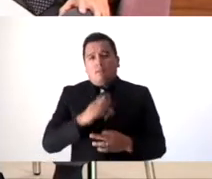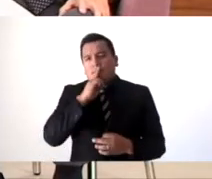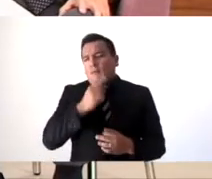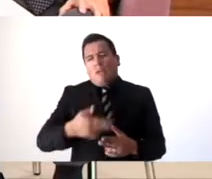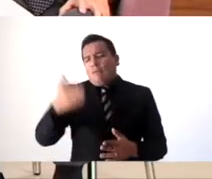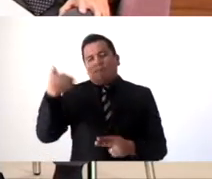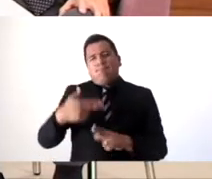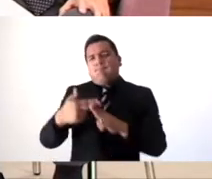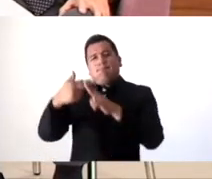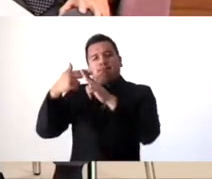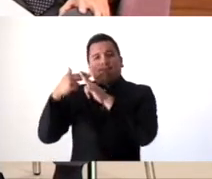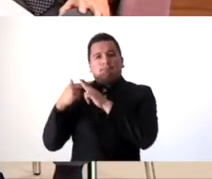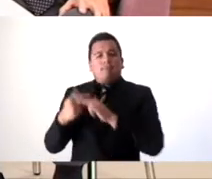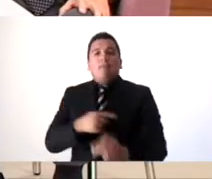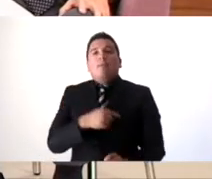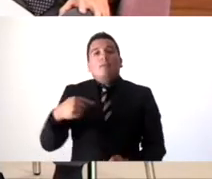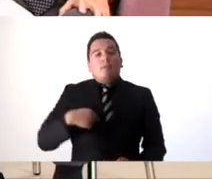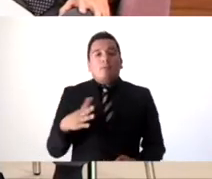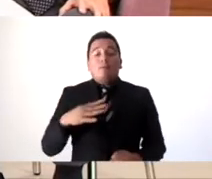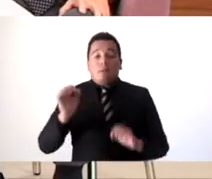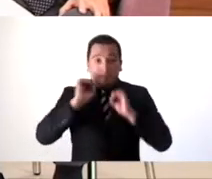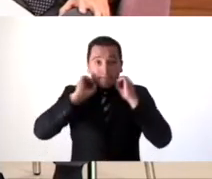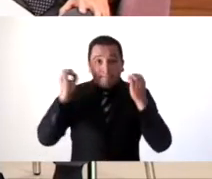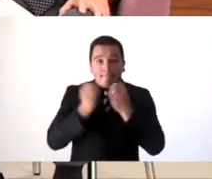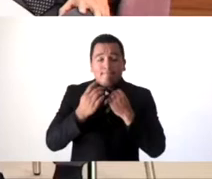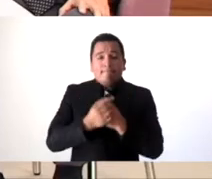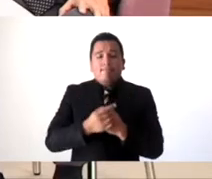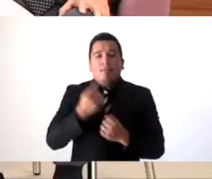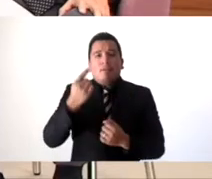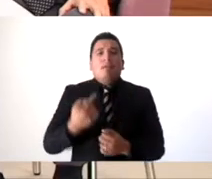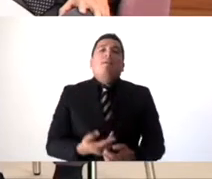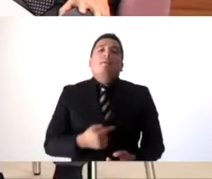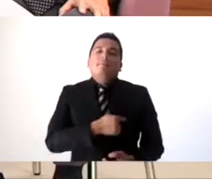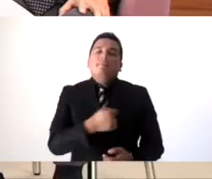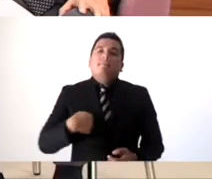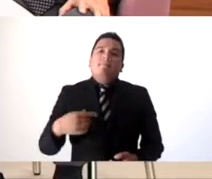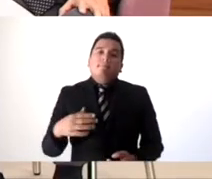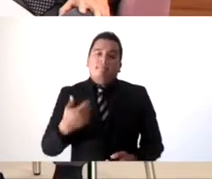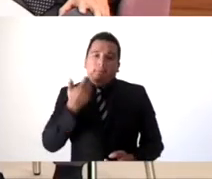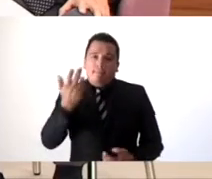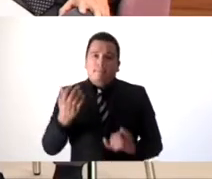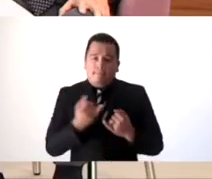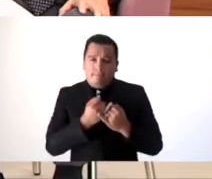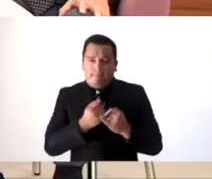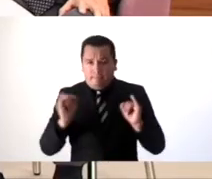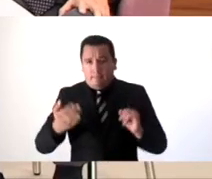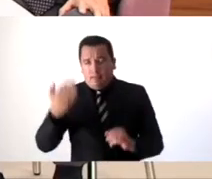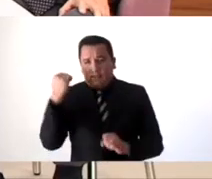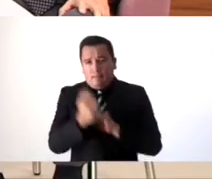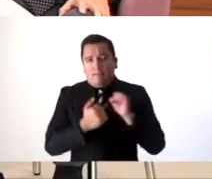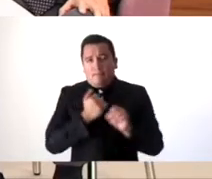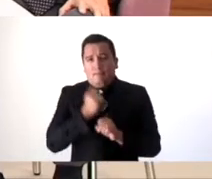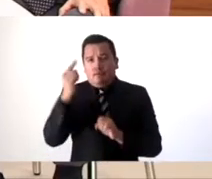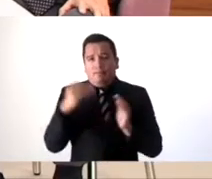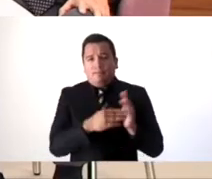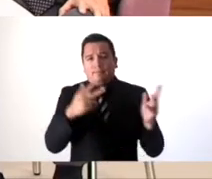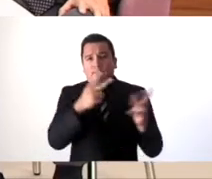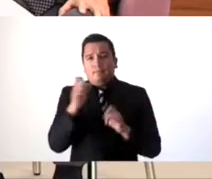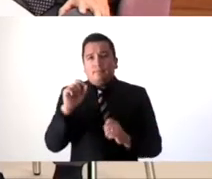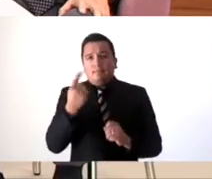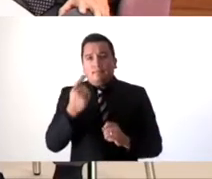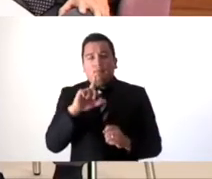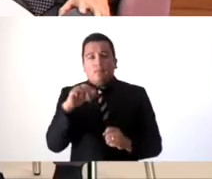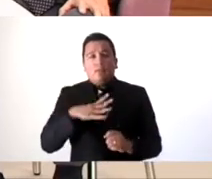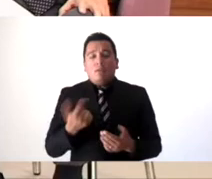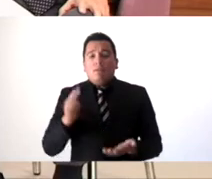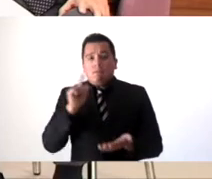ya mucho tiempo. Nosotros decidimos esta organización por ahí de cuando logramos la independencia en 1821 y después